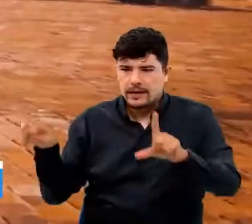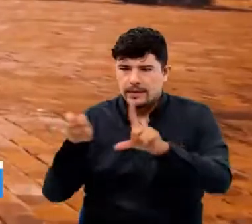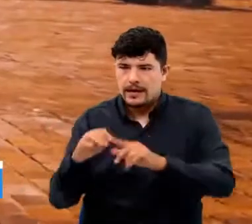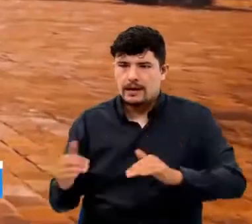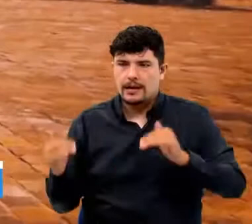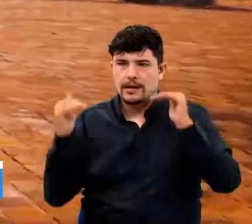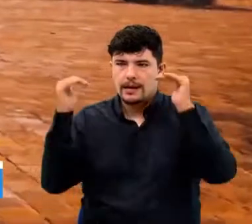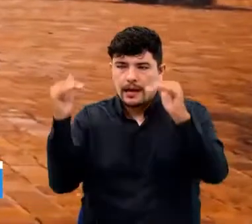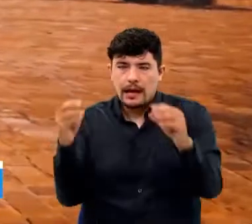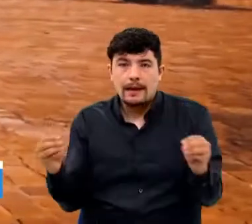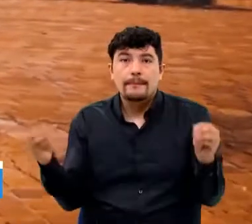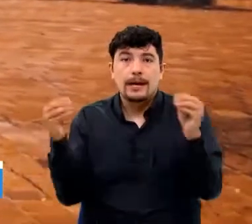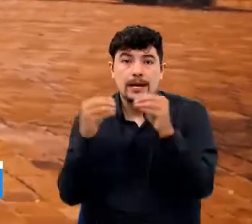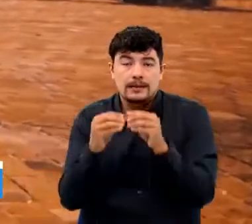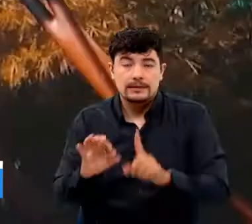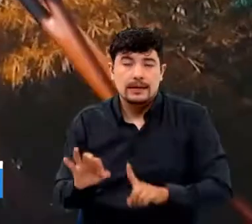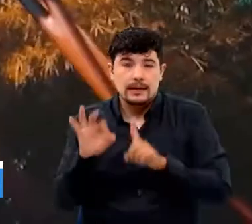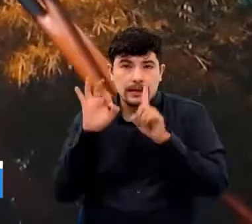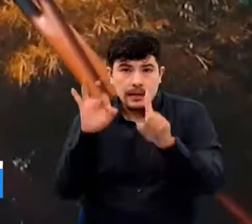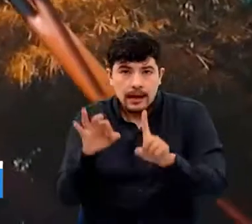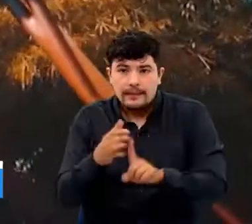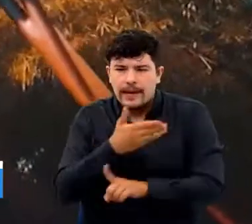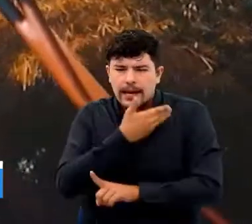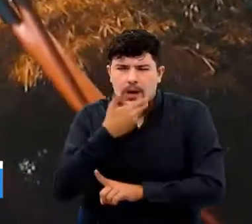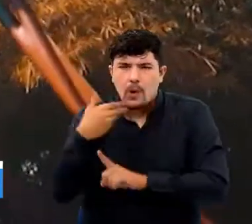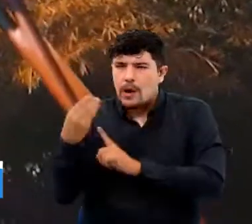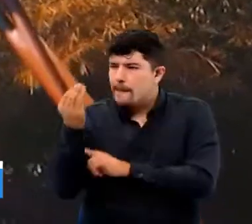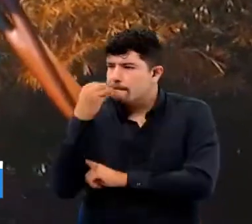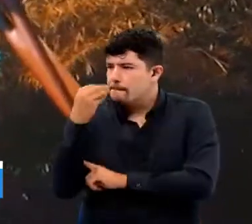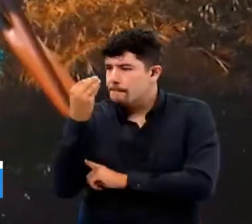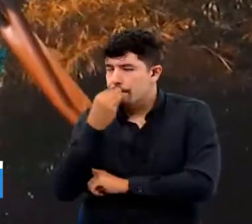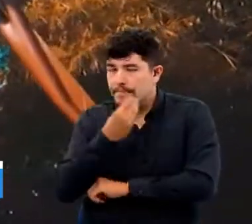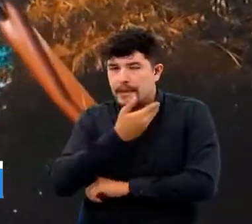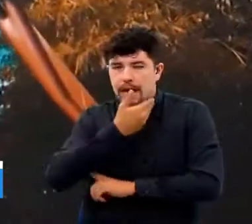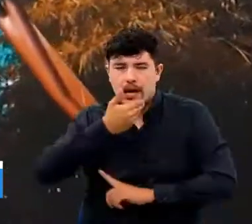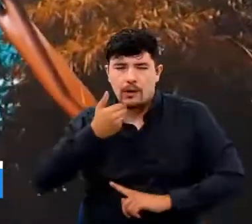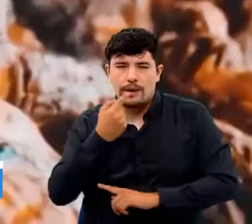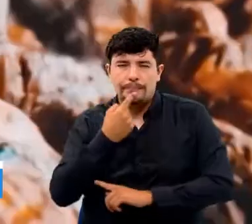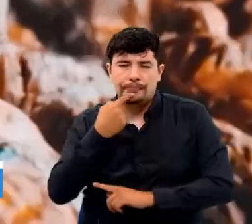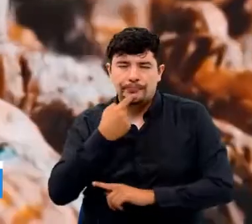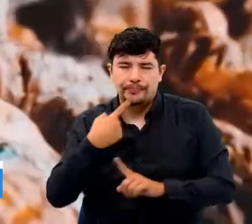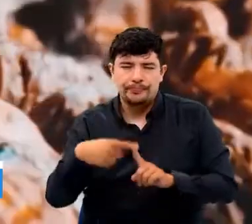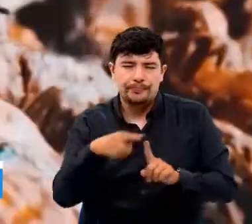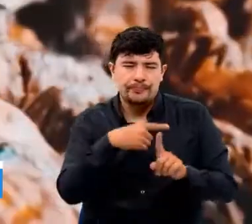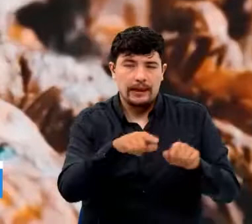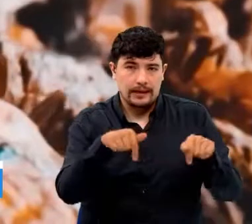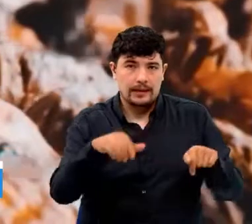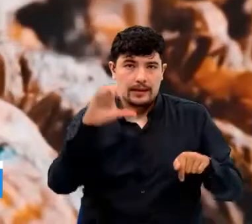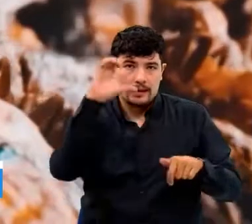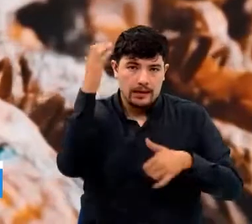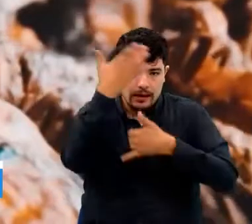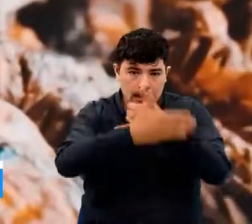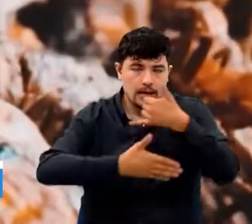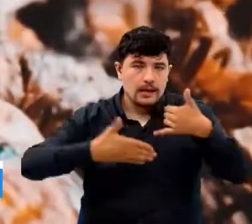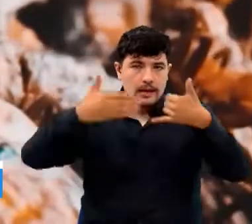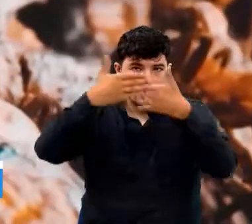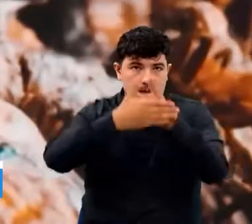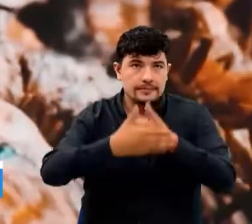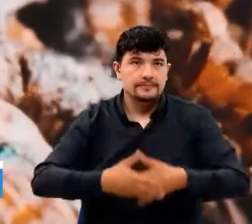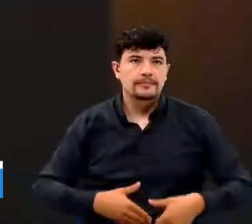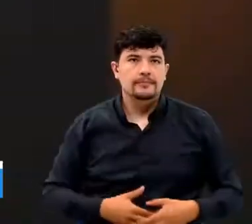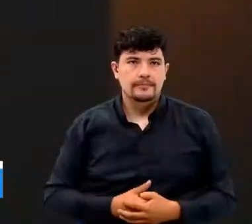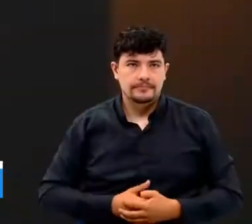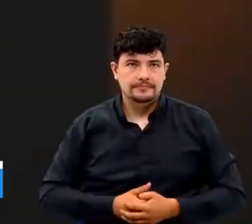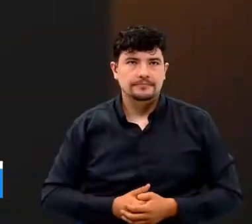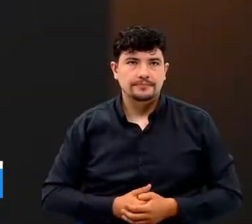más calidad, mucho más nutritiva, dar sabores para los diferentes paladares. En Colombia se consume menos CO2, genera